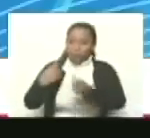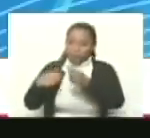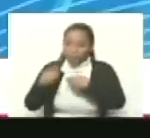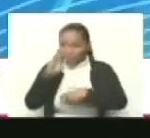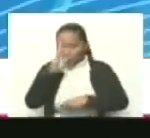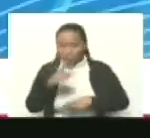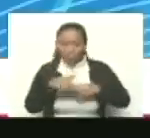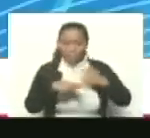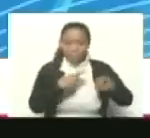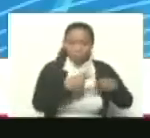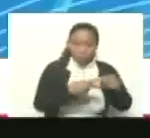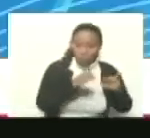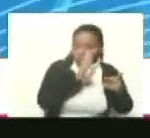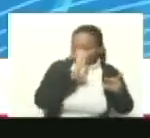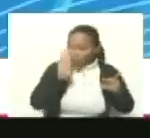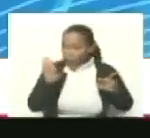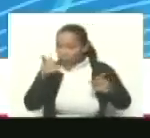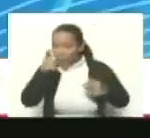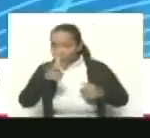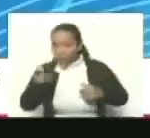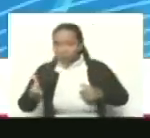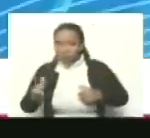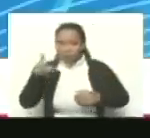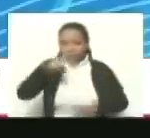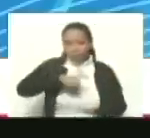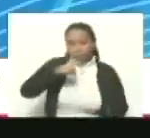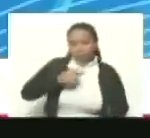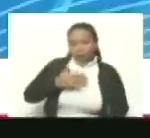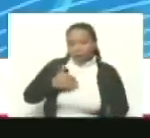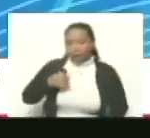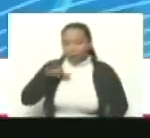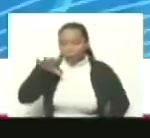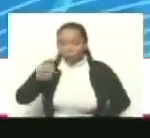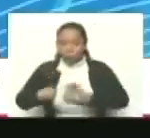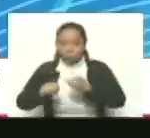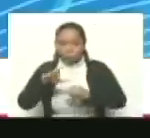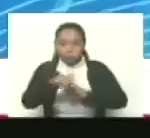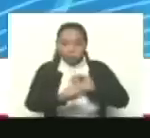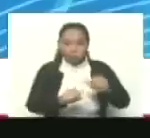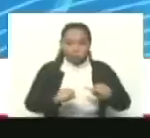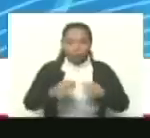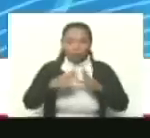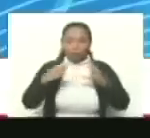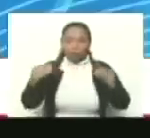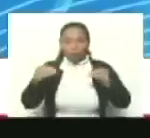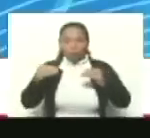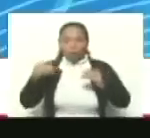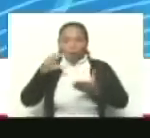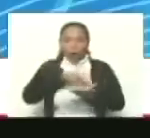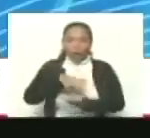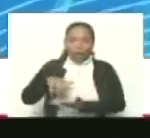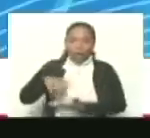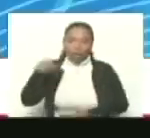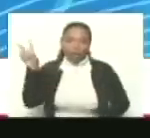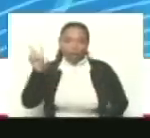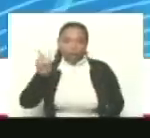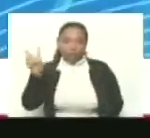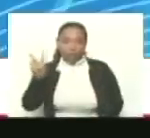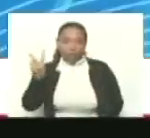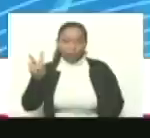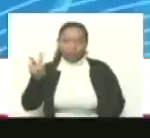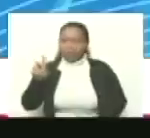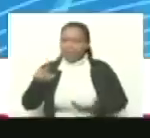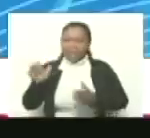del campo a la gente que lo necesita en todas las ciudades del país. Romper las cadenas